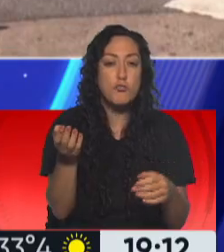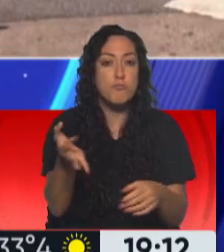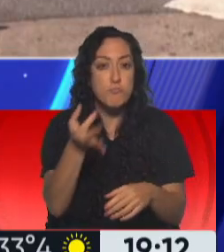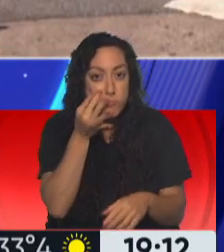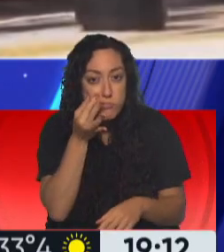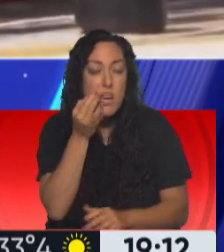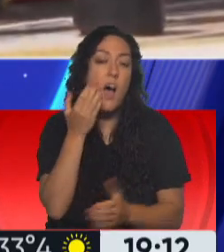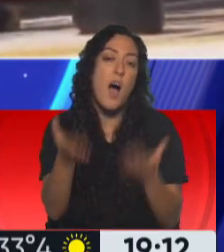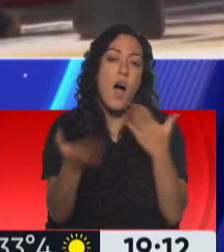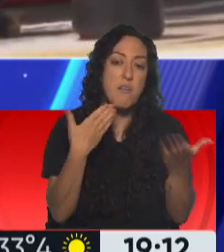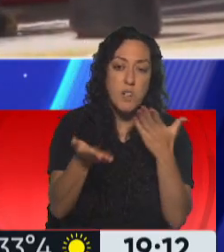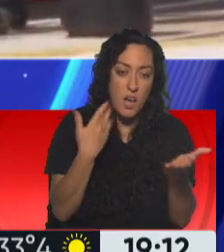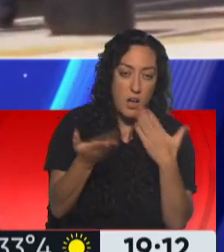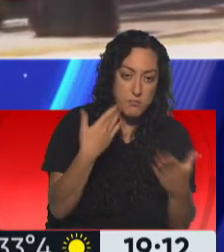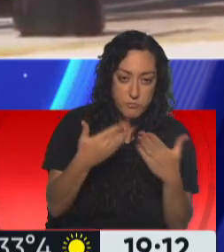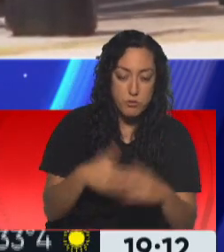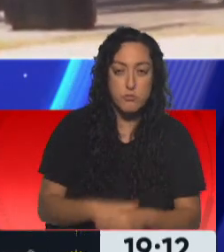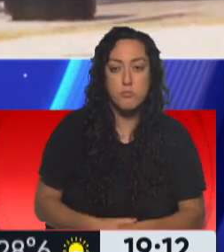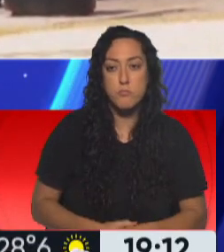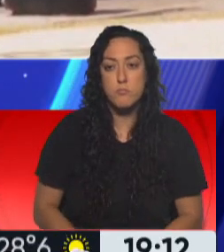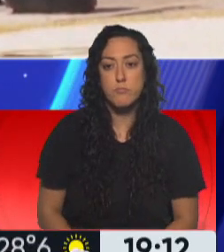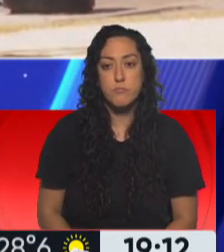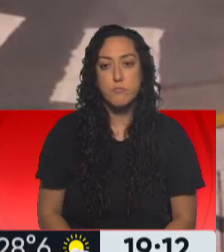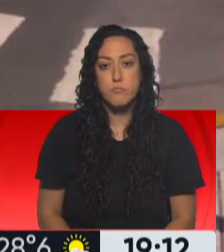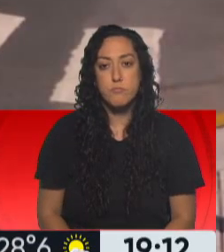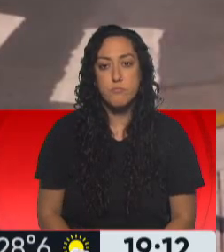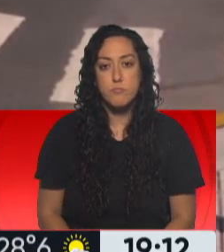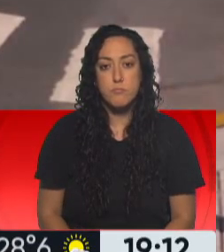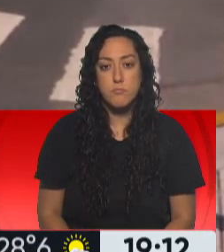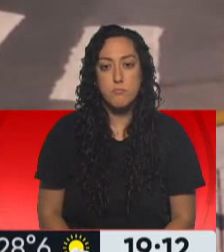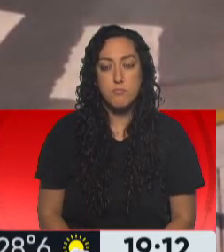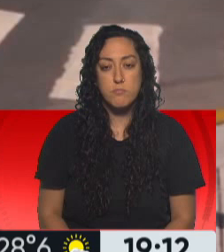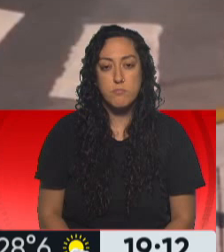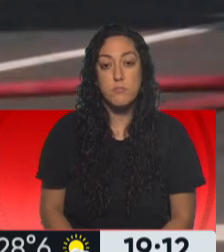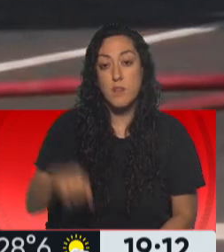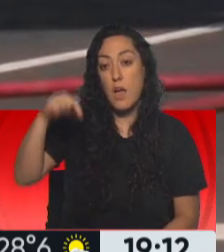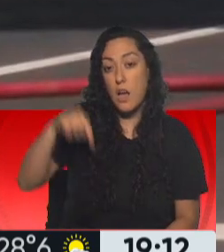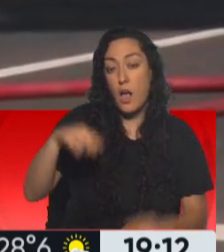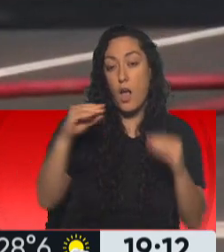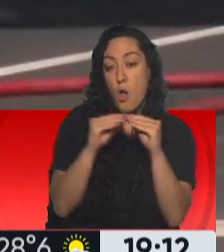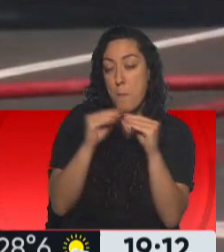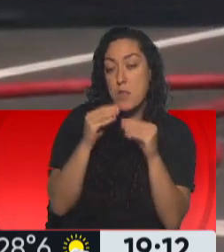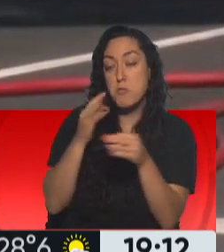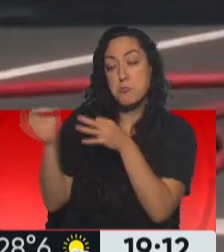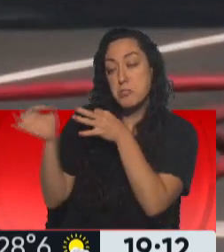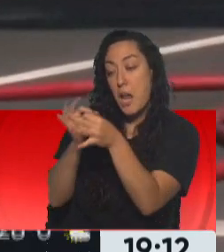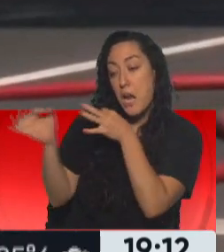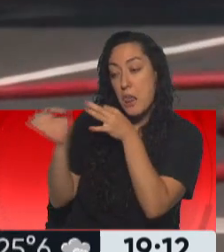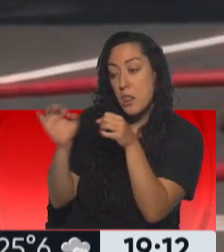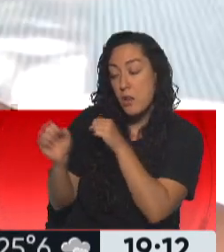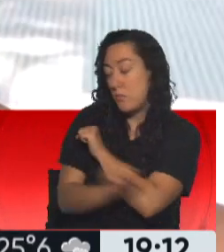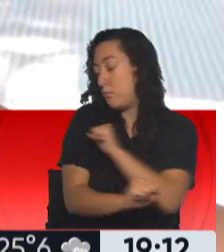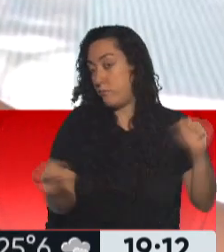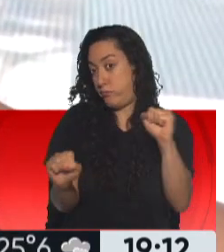el momento del estallido y esto contaron. Estábamos acá charlando con un compañero y de pronto se escuchó una